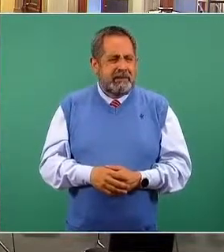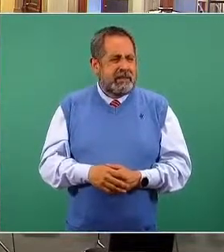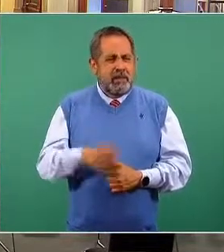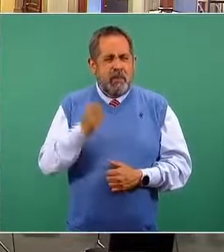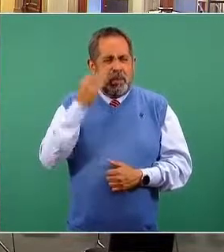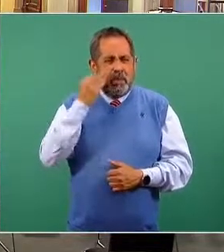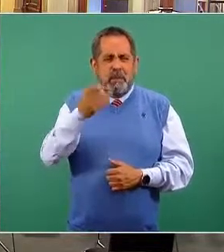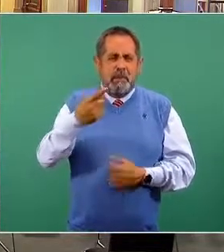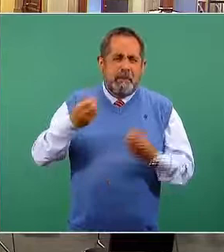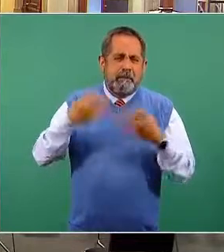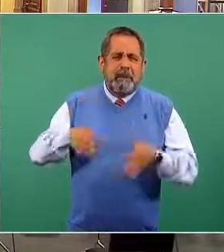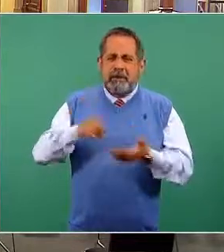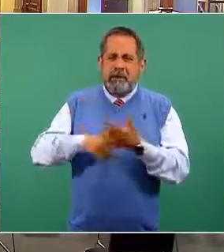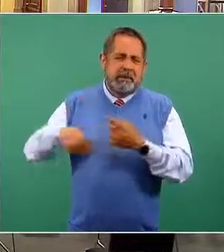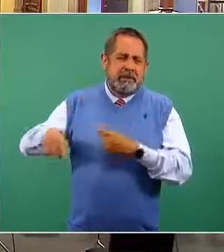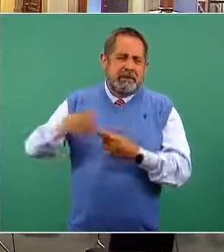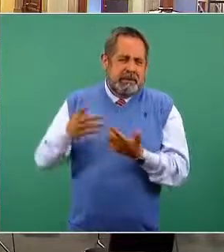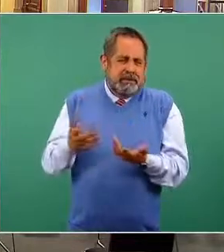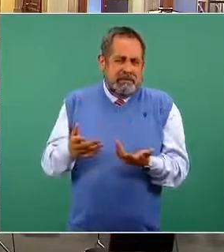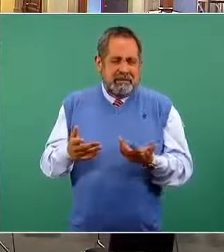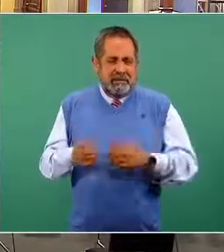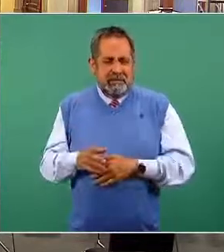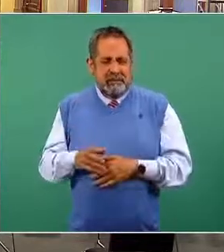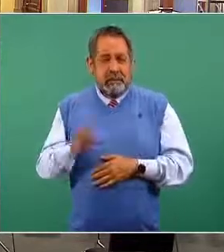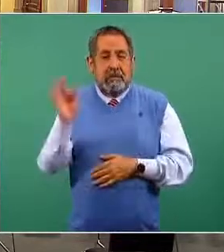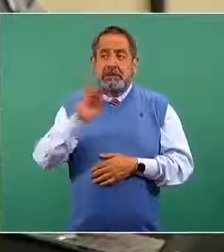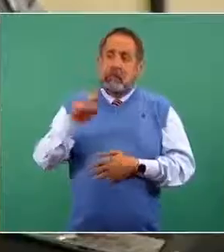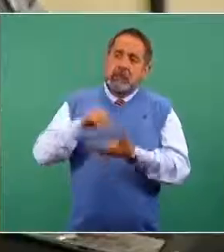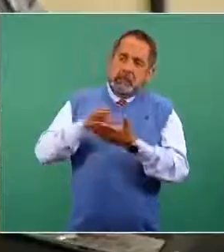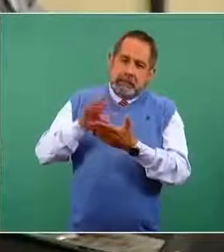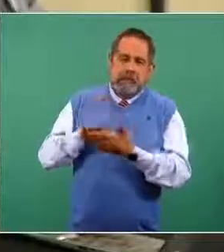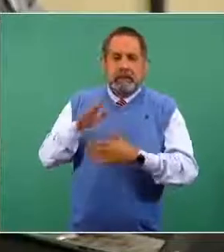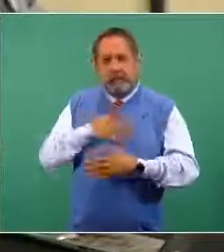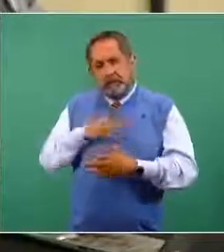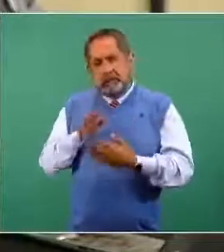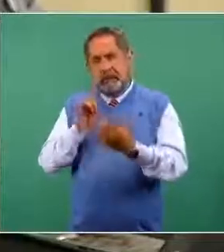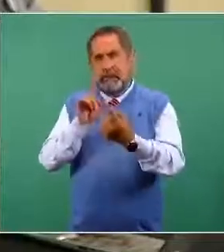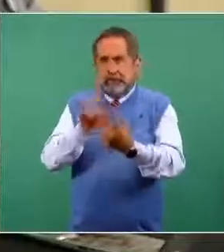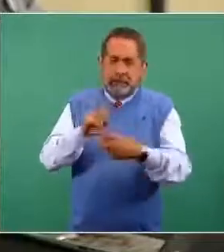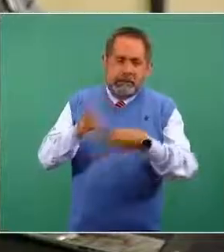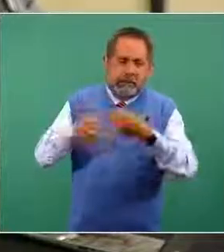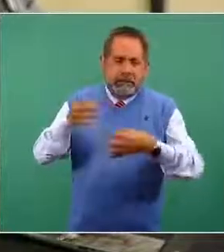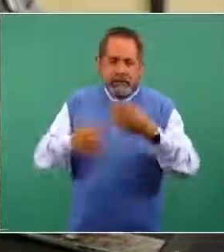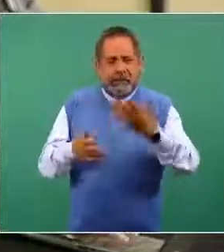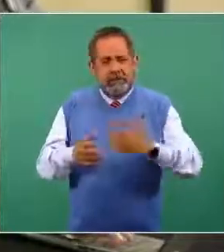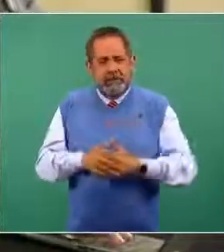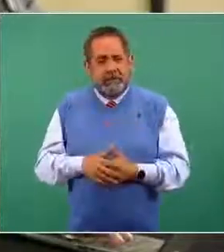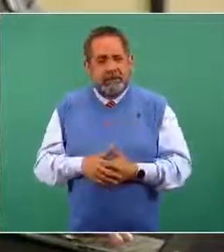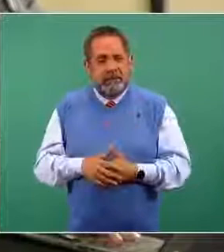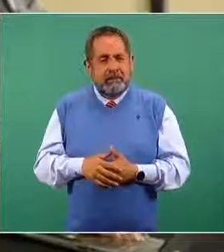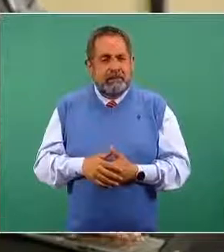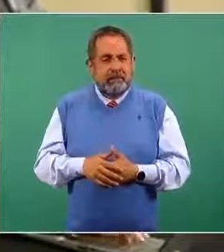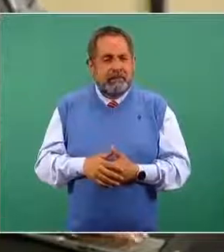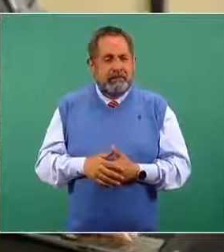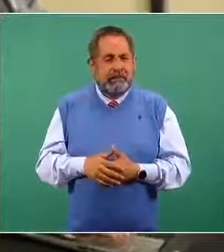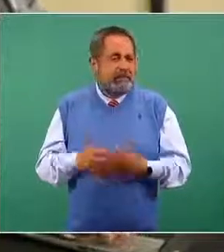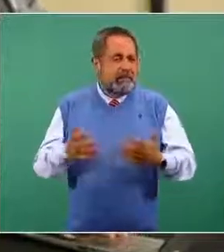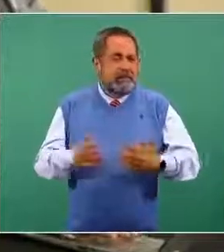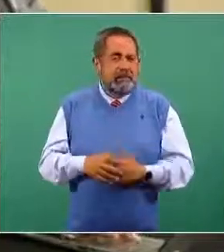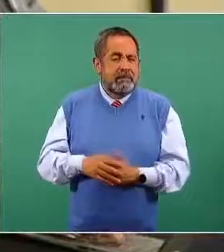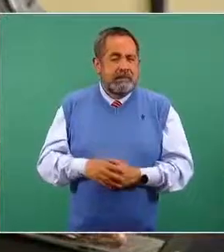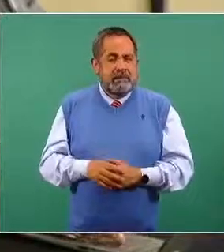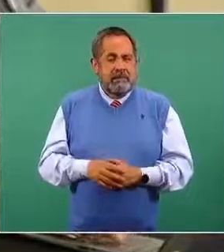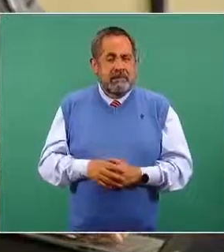¿cuánto tiempo le hacen perder a ustedes? Porque al final de cuentas lo pueden citar a declarar. Y bueno, también tenemos el lado amable, ¿no?